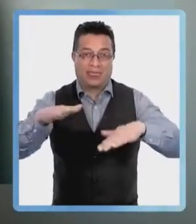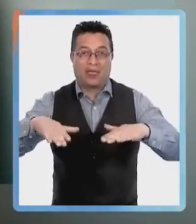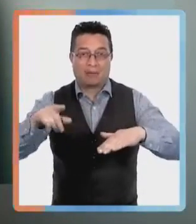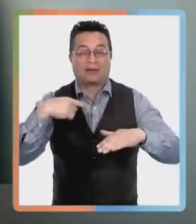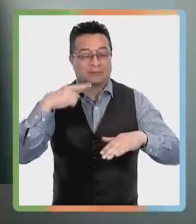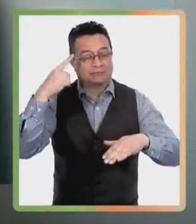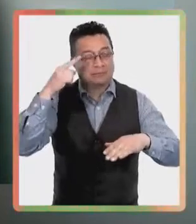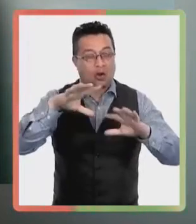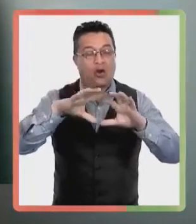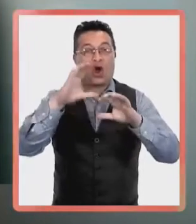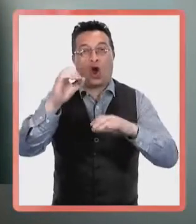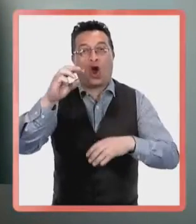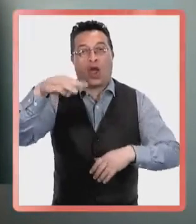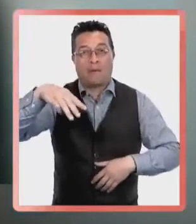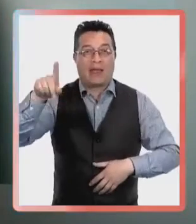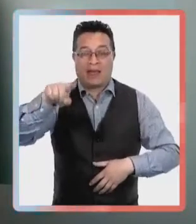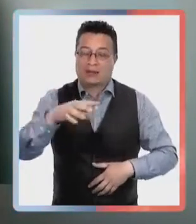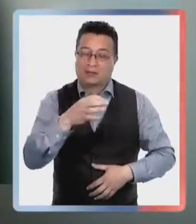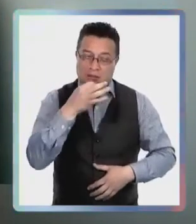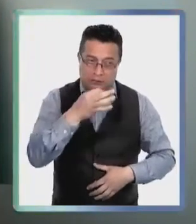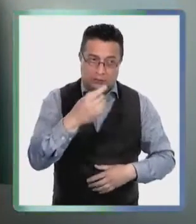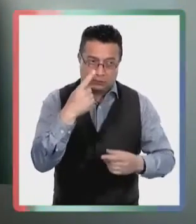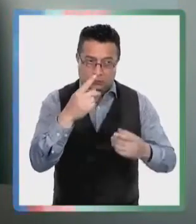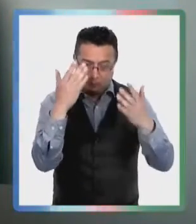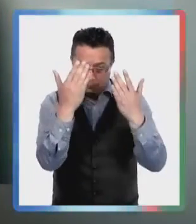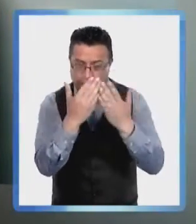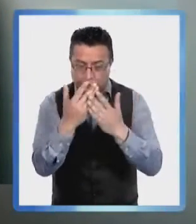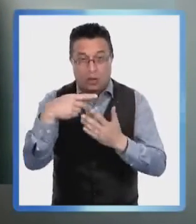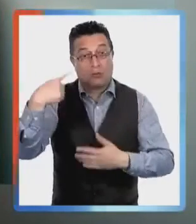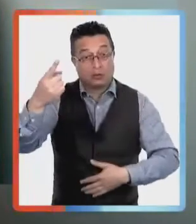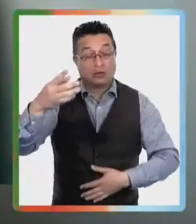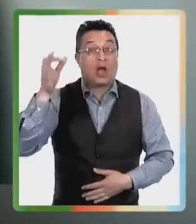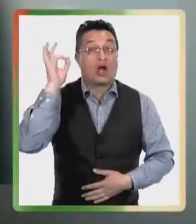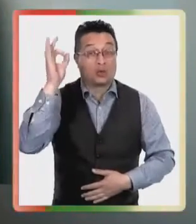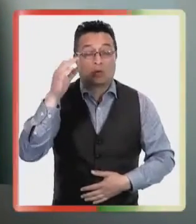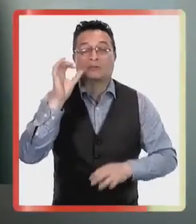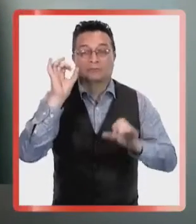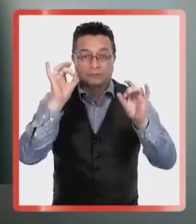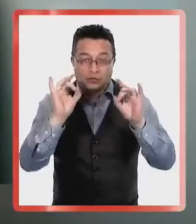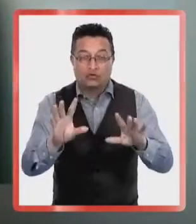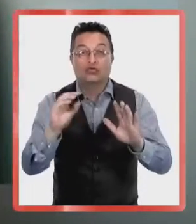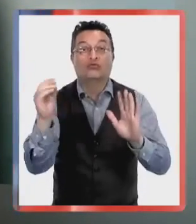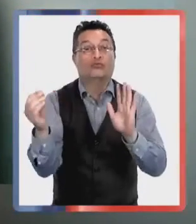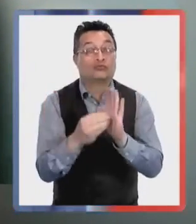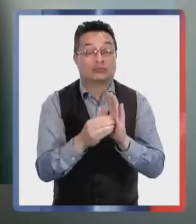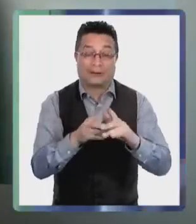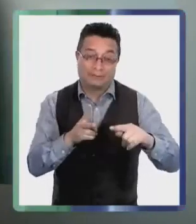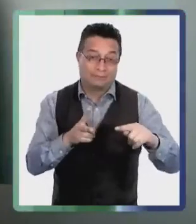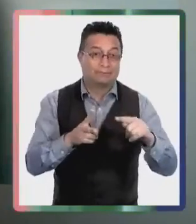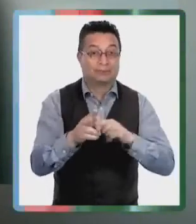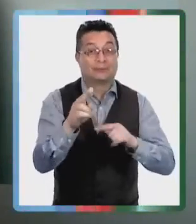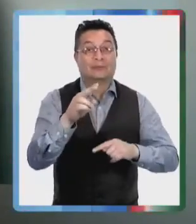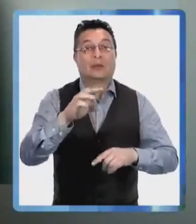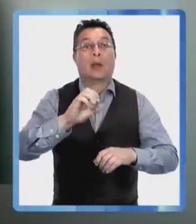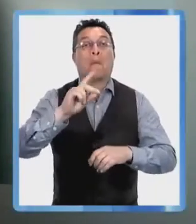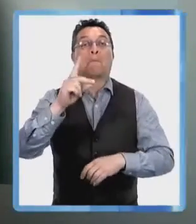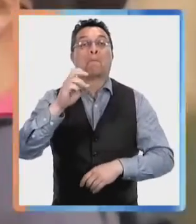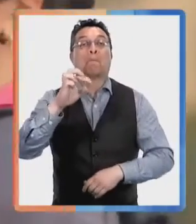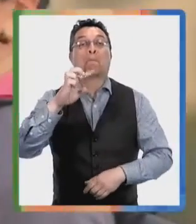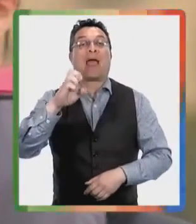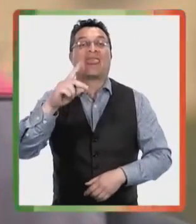consideración que tiene la Organización Mundial de la Salud y que puede en una próxima reunión definan que dan por término la